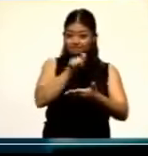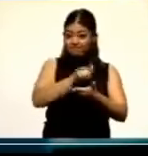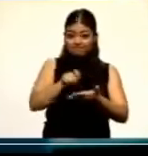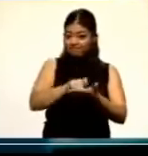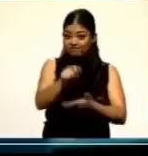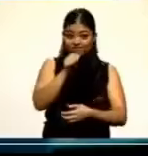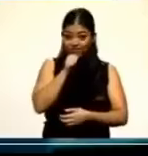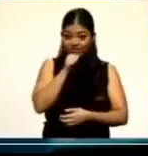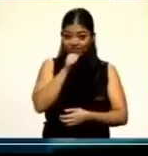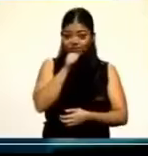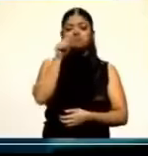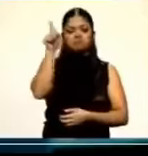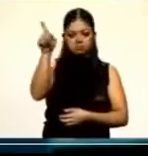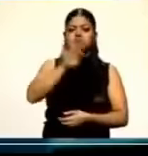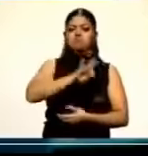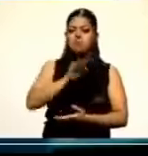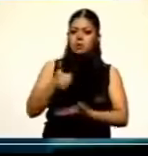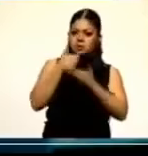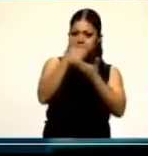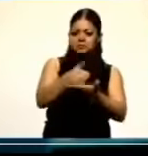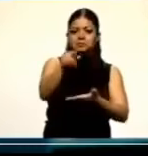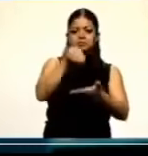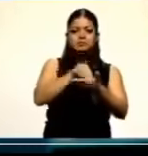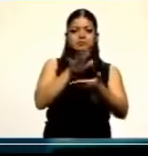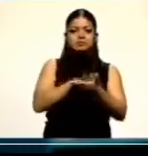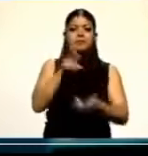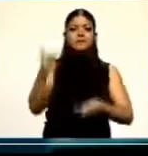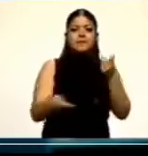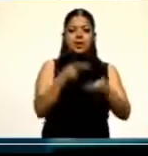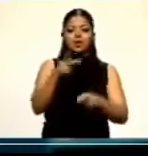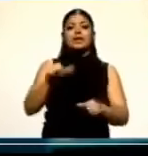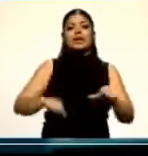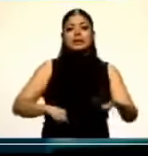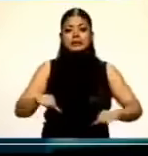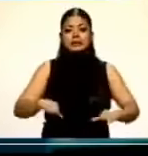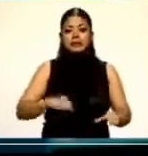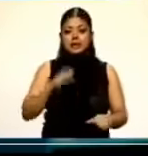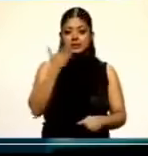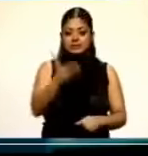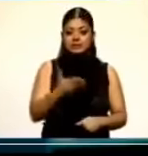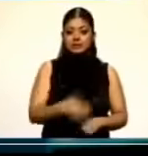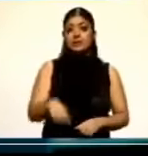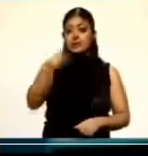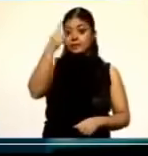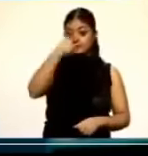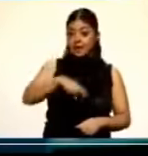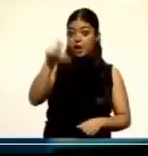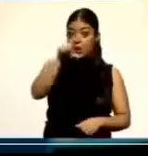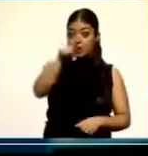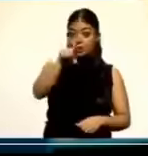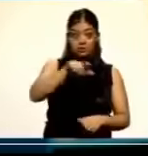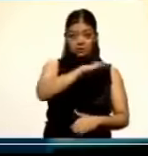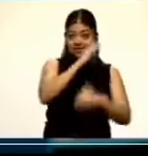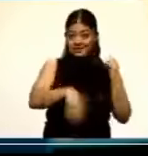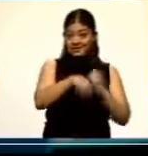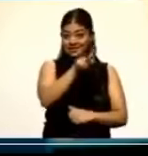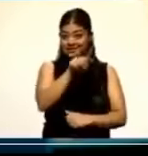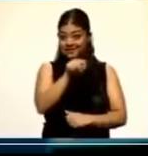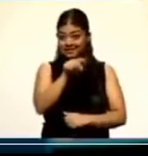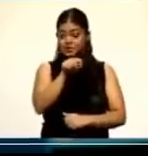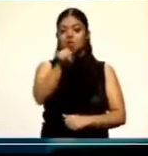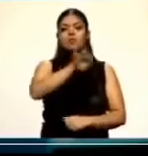escribir, él o ella te ayudarán a anotar las preguntas y actividades que se te piden, para que cuando acabe el programa,